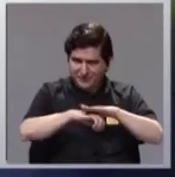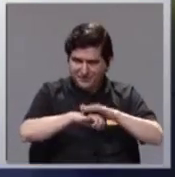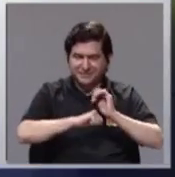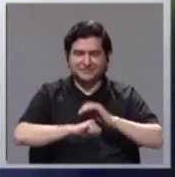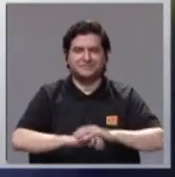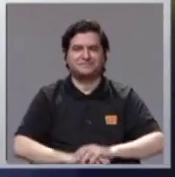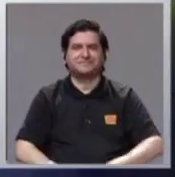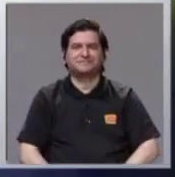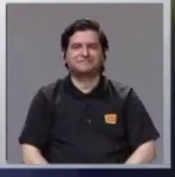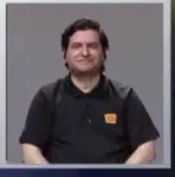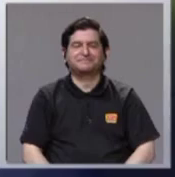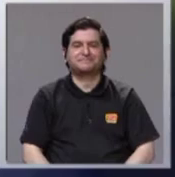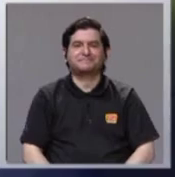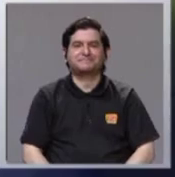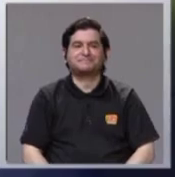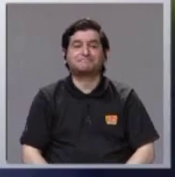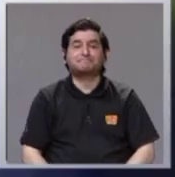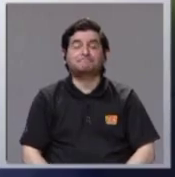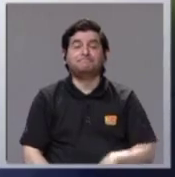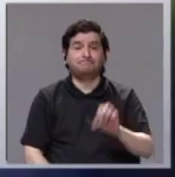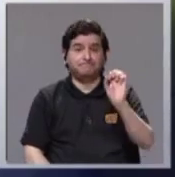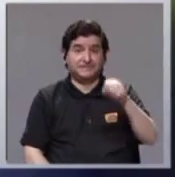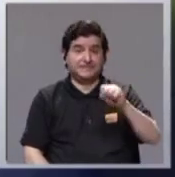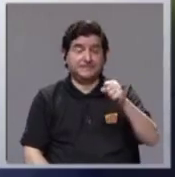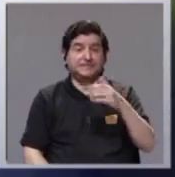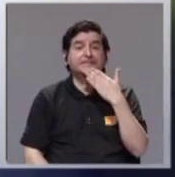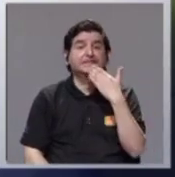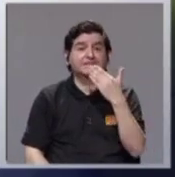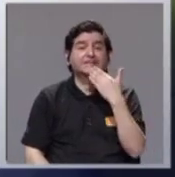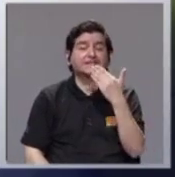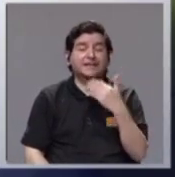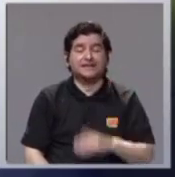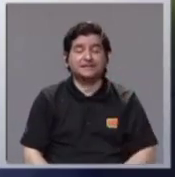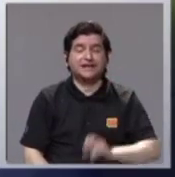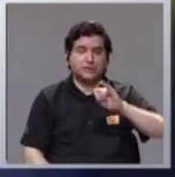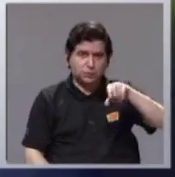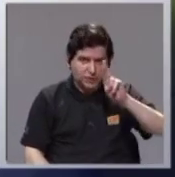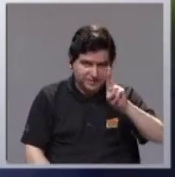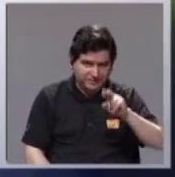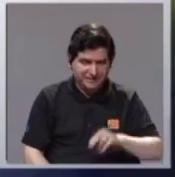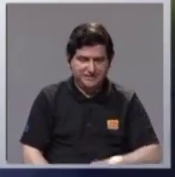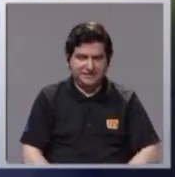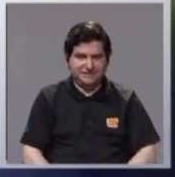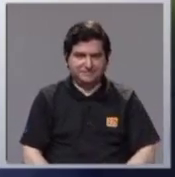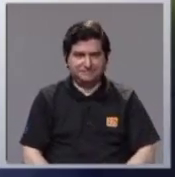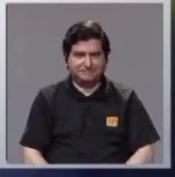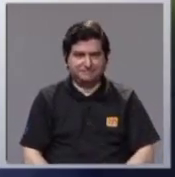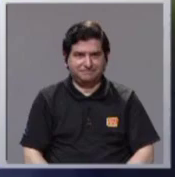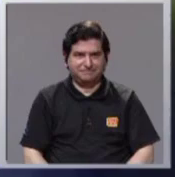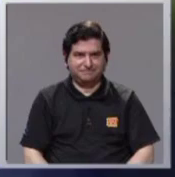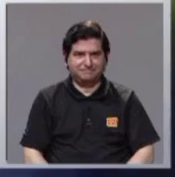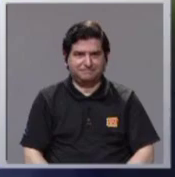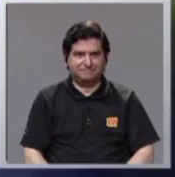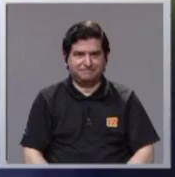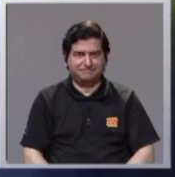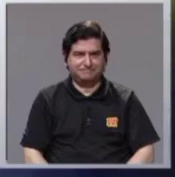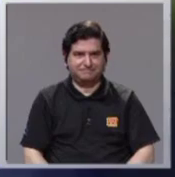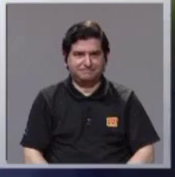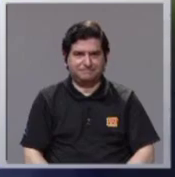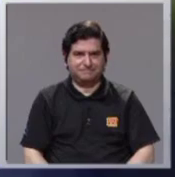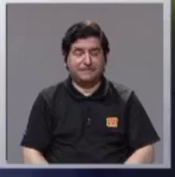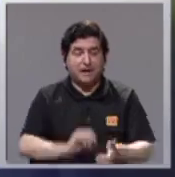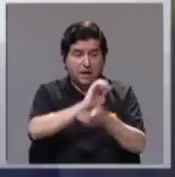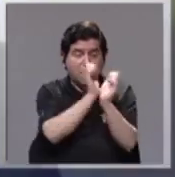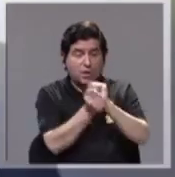doctor. Sí, gracias, Juan Rafael. lo que